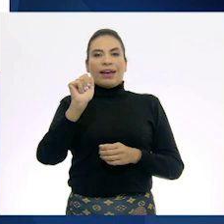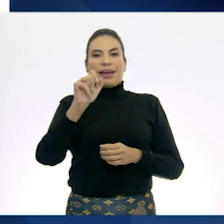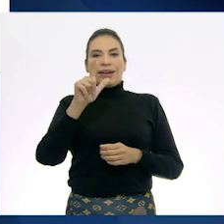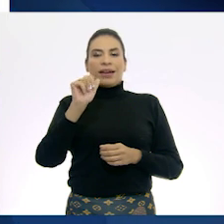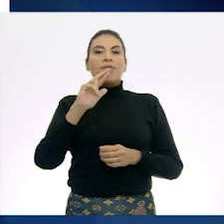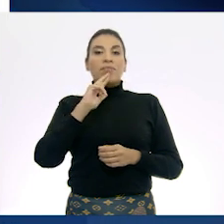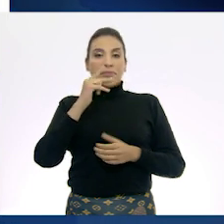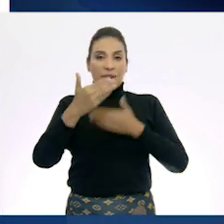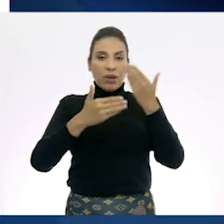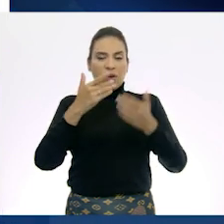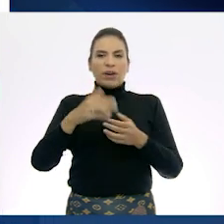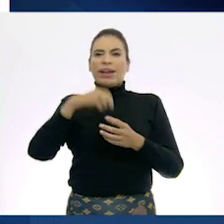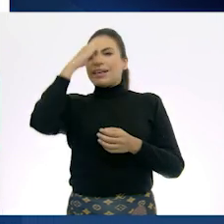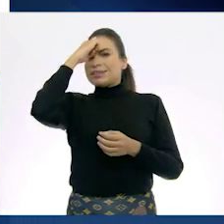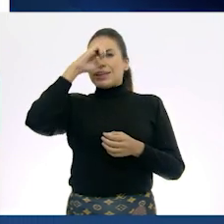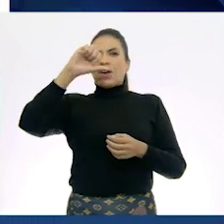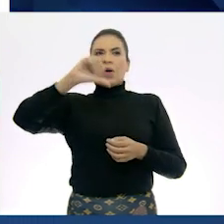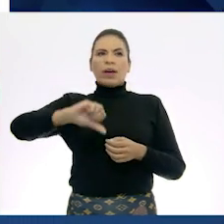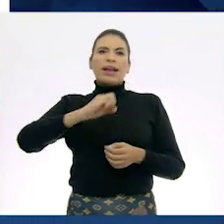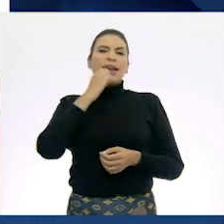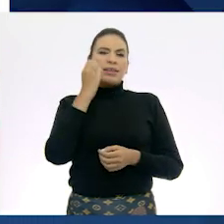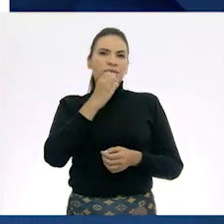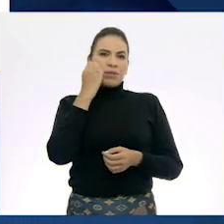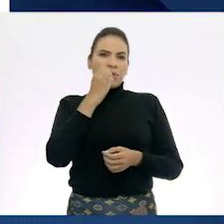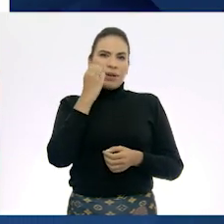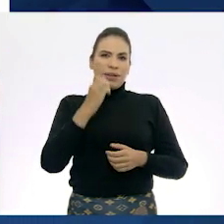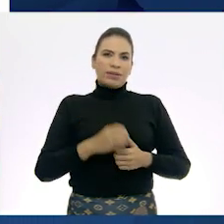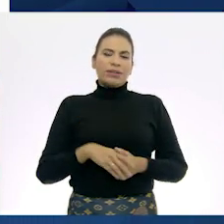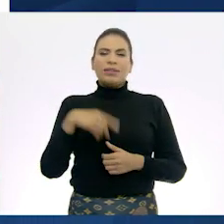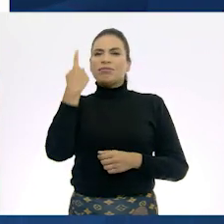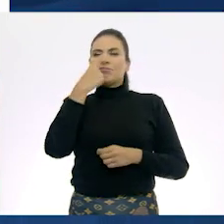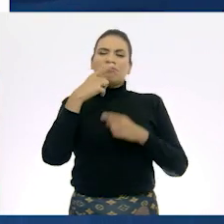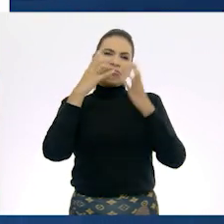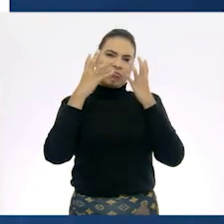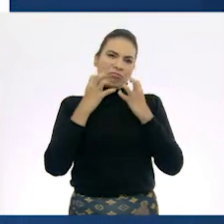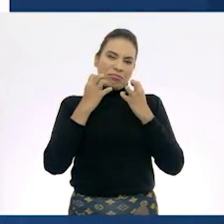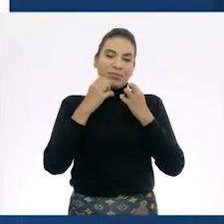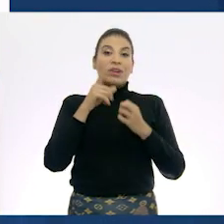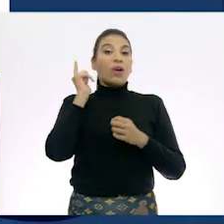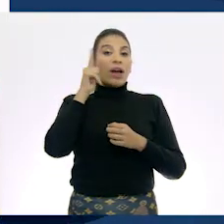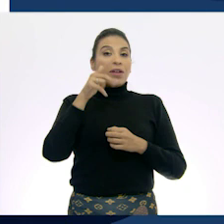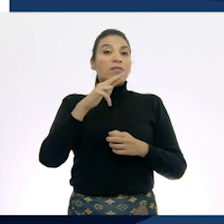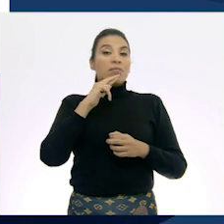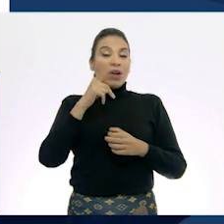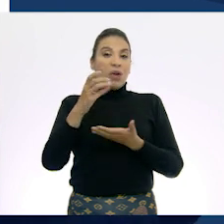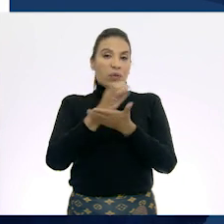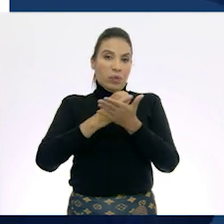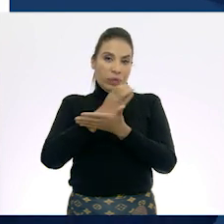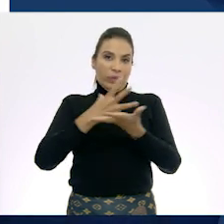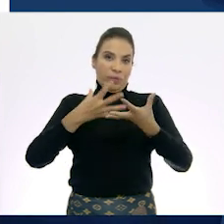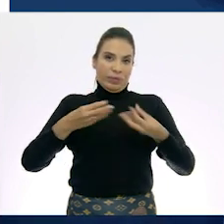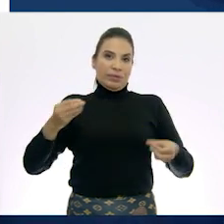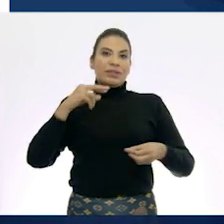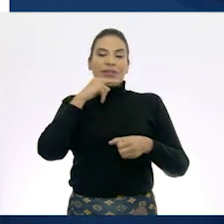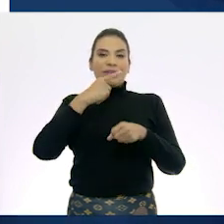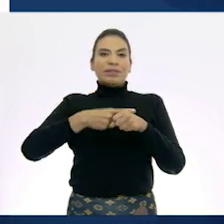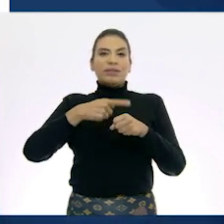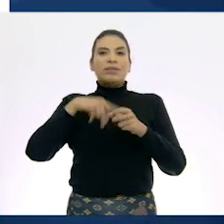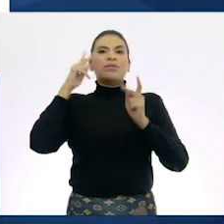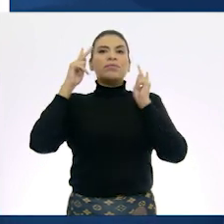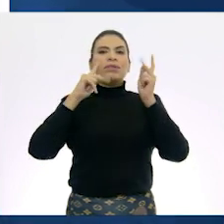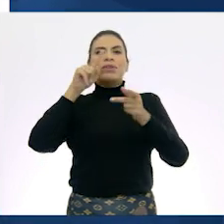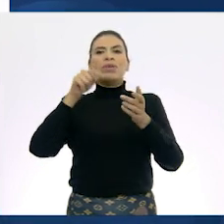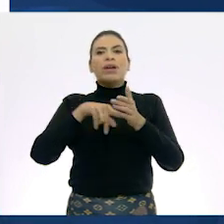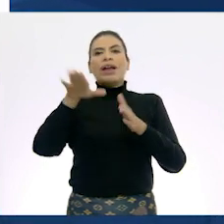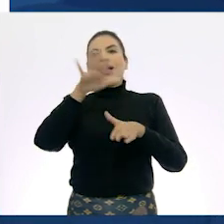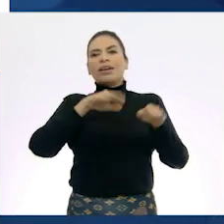estás mejorando? Te extrañamos hoy en la escuela. Carita triste. Espero que te recuperes pronto. Te cuento que en la visita al